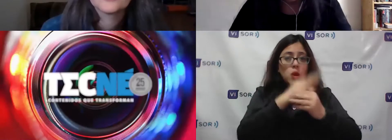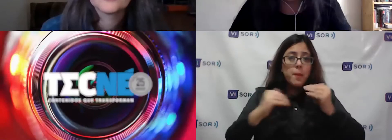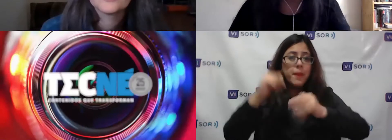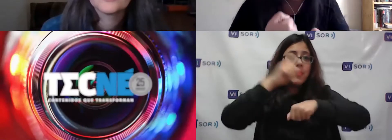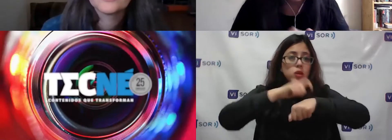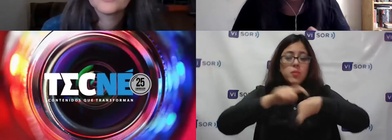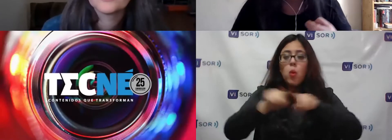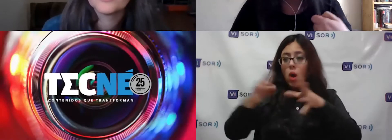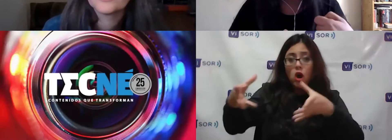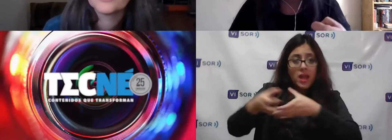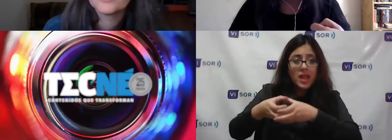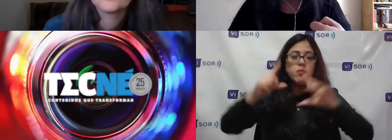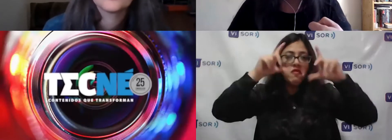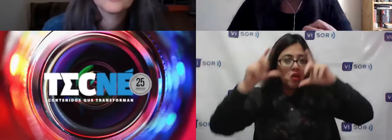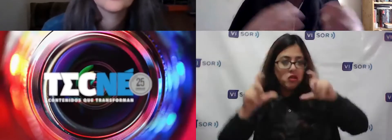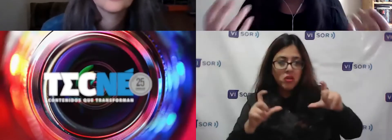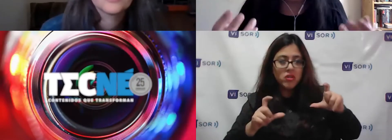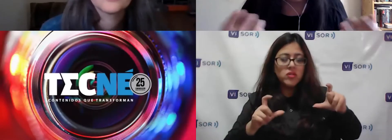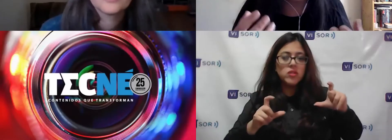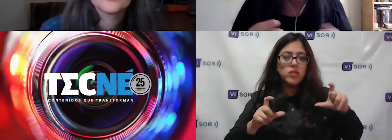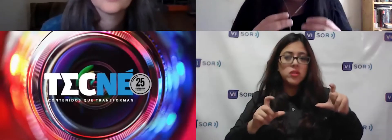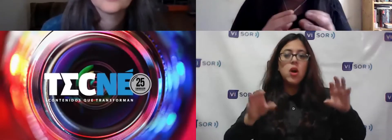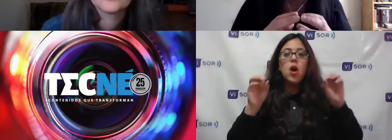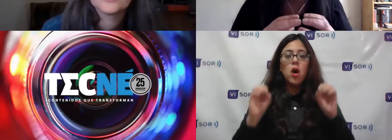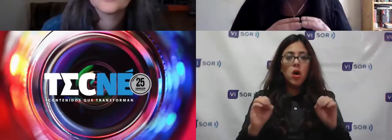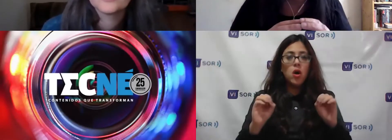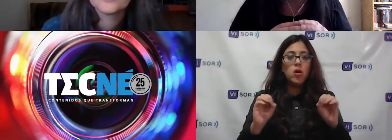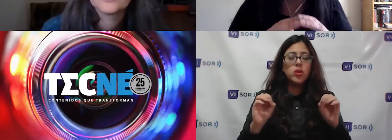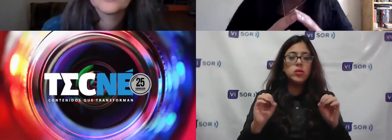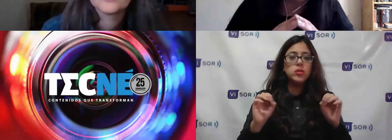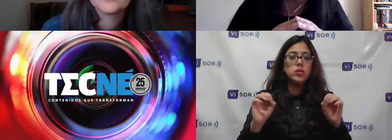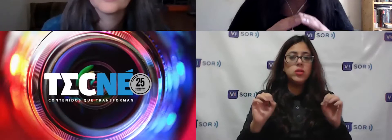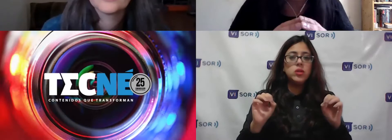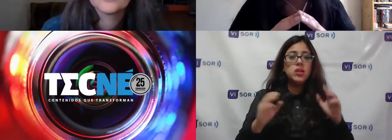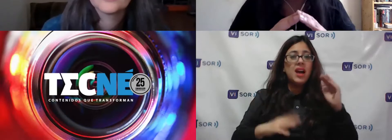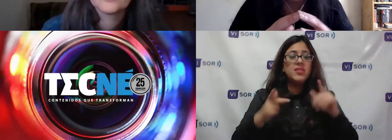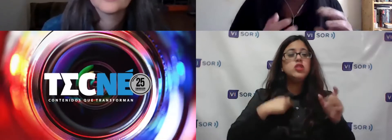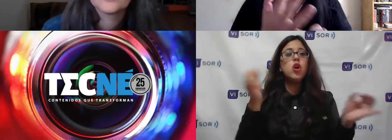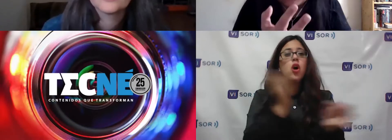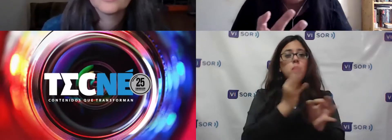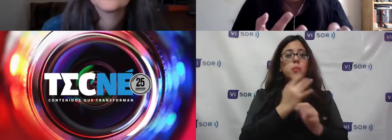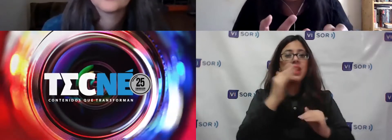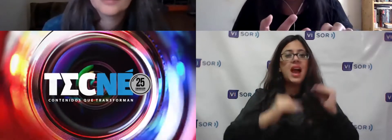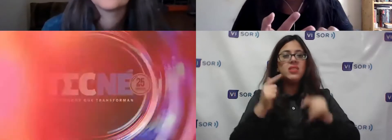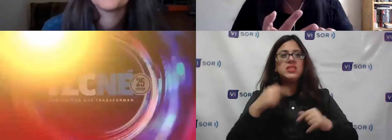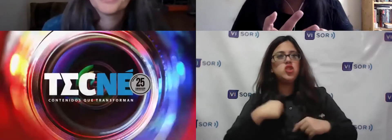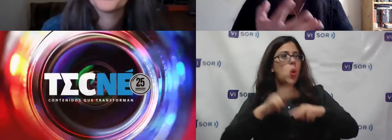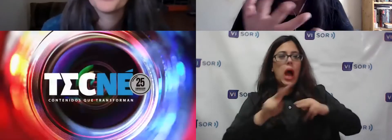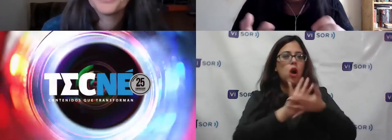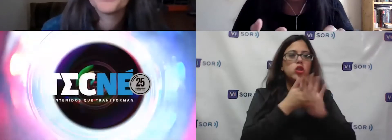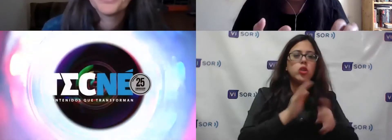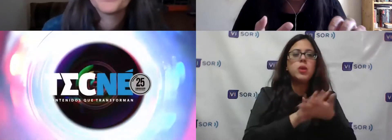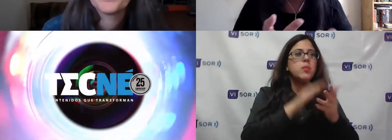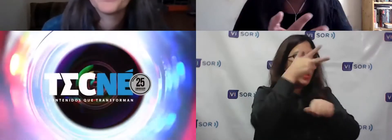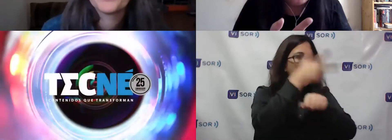equipo con tu fotógrafo bueno si uno yo consejo a que eso no pasa nos dé un acento no hace la cámara sobre